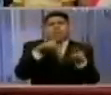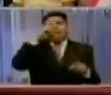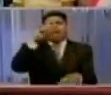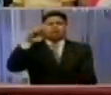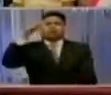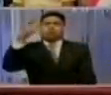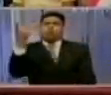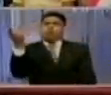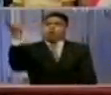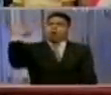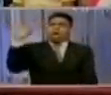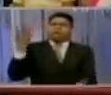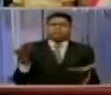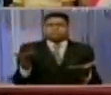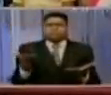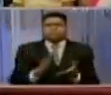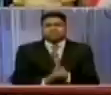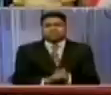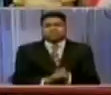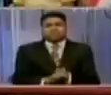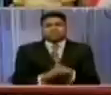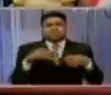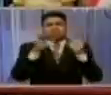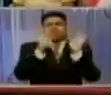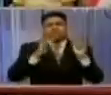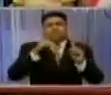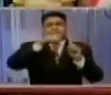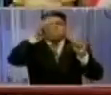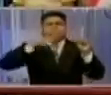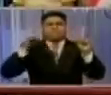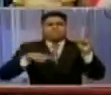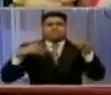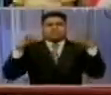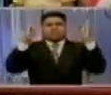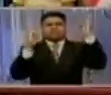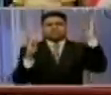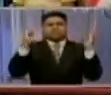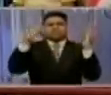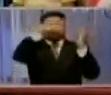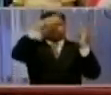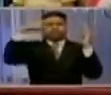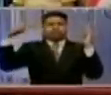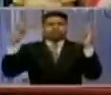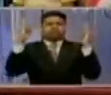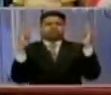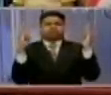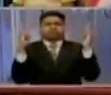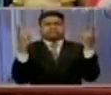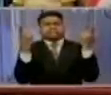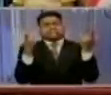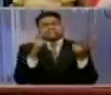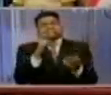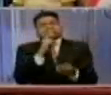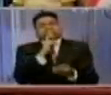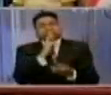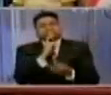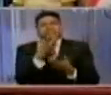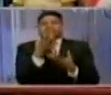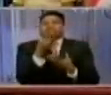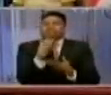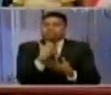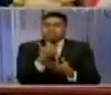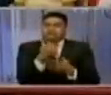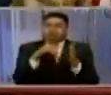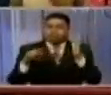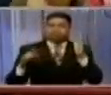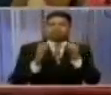las medidas de ahorro y administración de carga, se lo tengo que decir a todo el país, han sido exitosas. Quiero